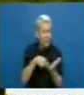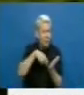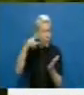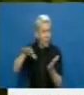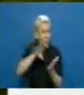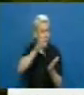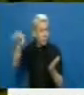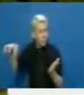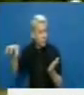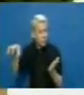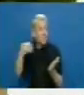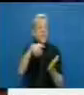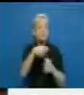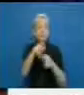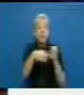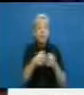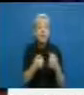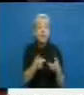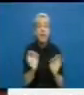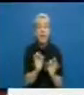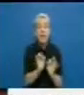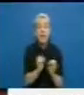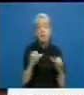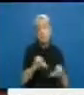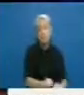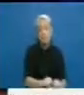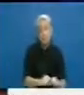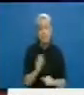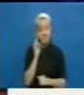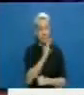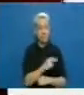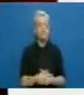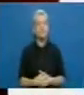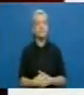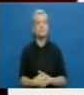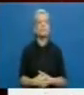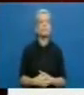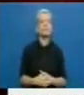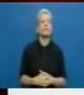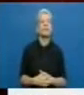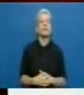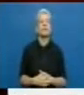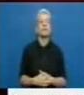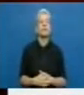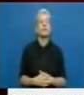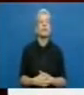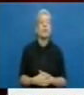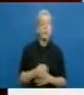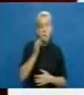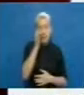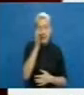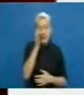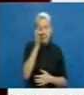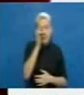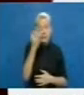provincias no terminó generando ningún rédito. Bueno, esto dice Baquien. El país quiere decir que perdió unos 25 mil millones